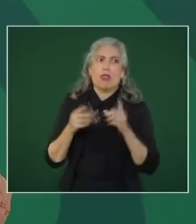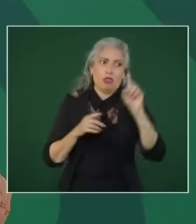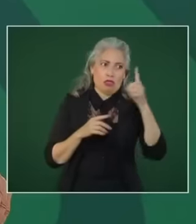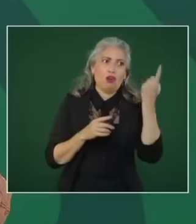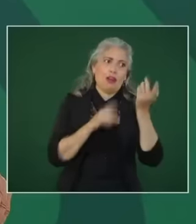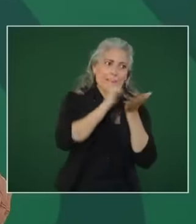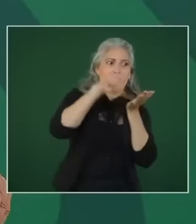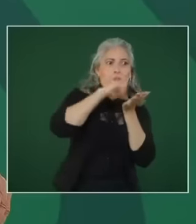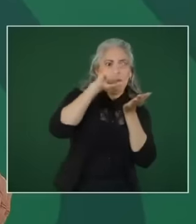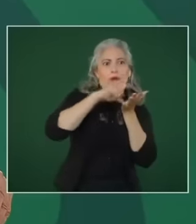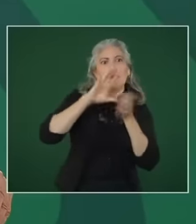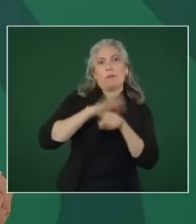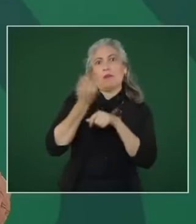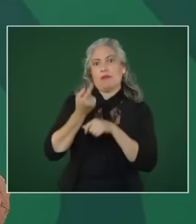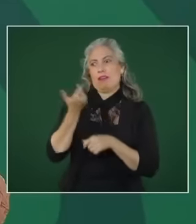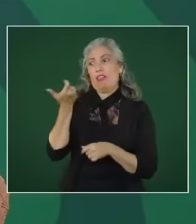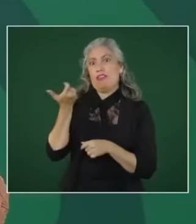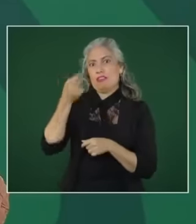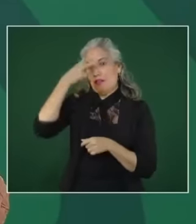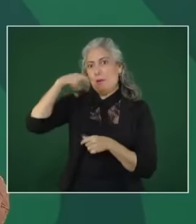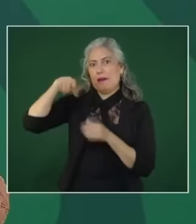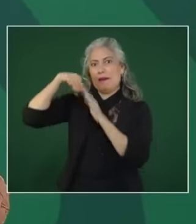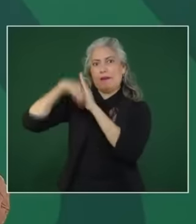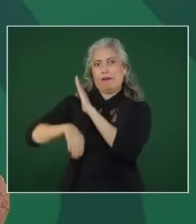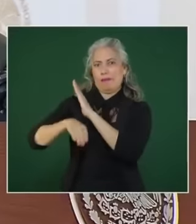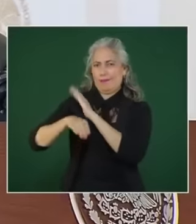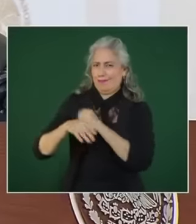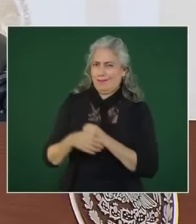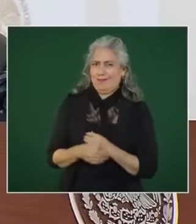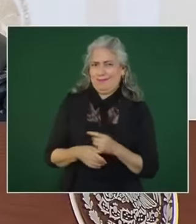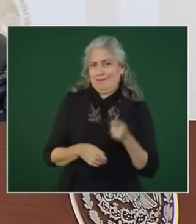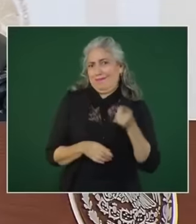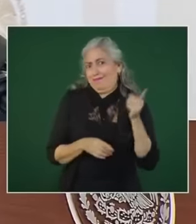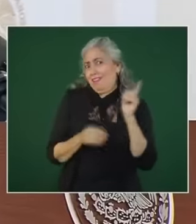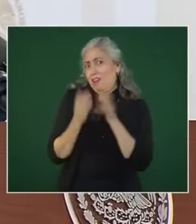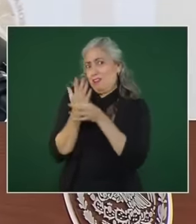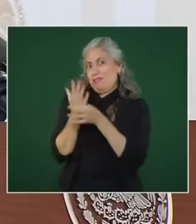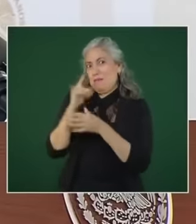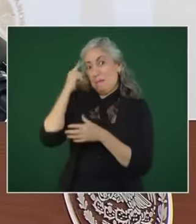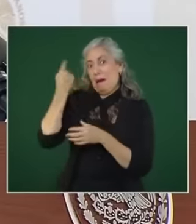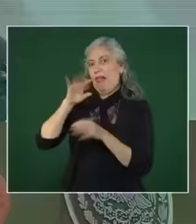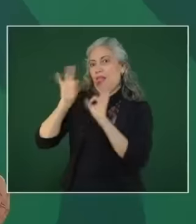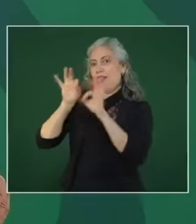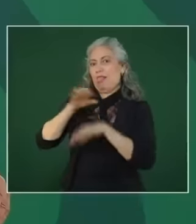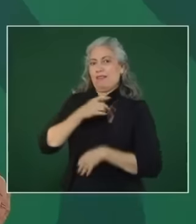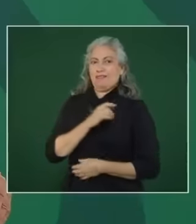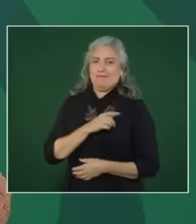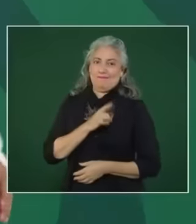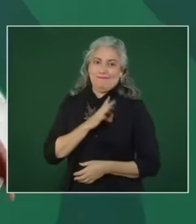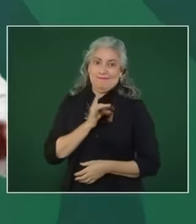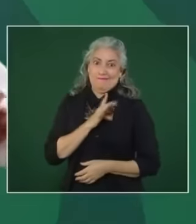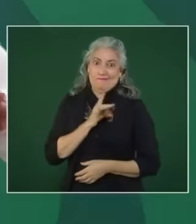va a haber devaluación. Ya ven cuántas cosas decían para meter miedo a la gente.